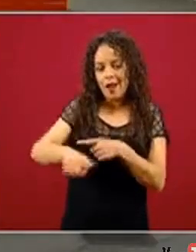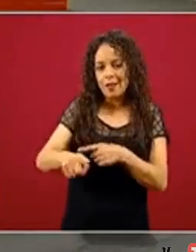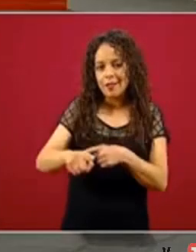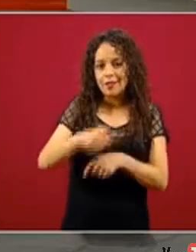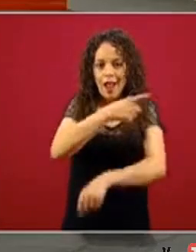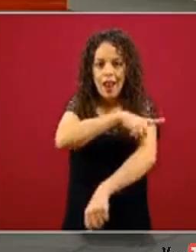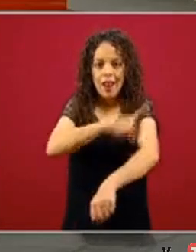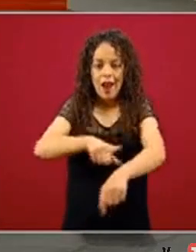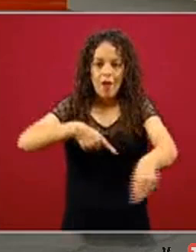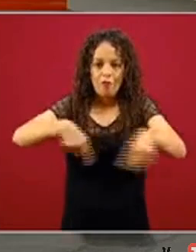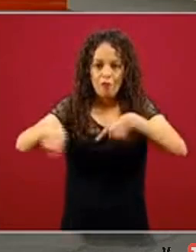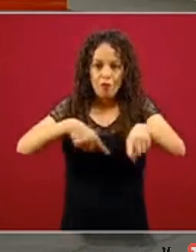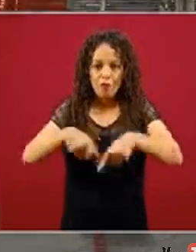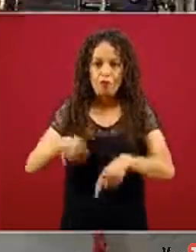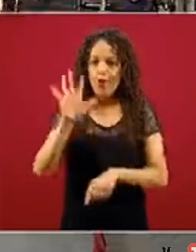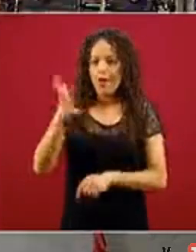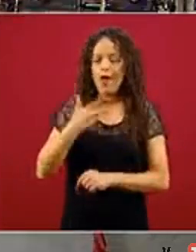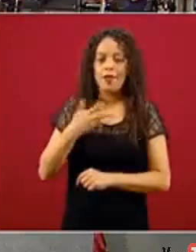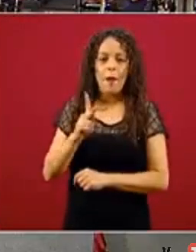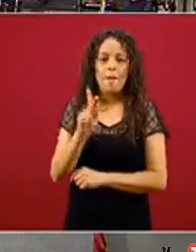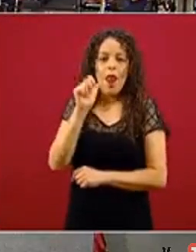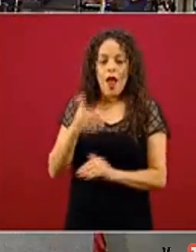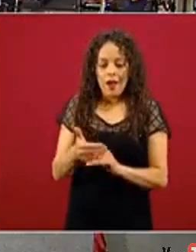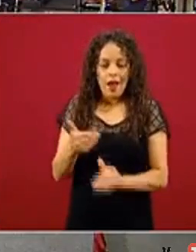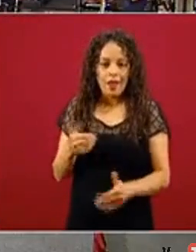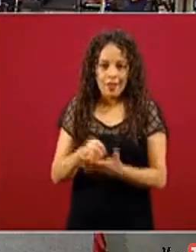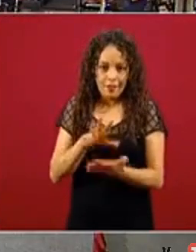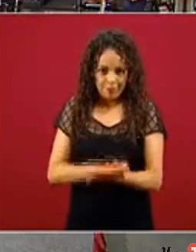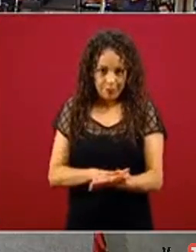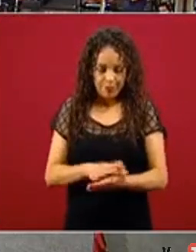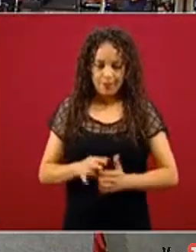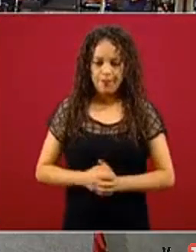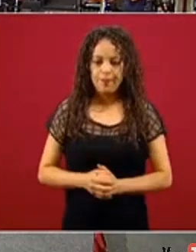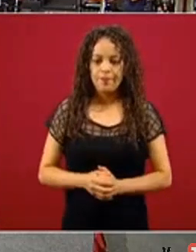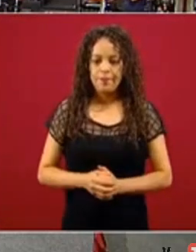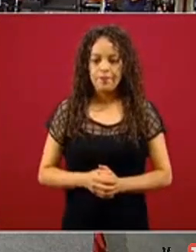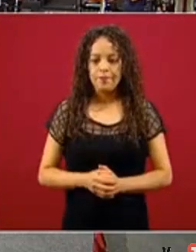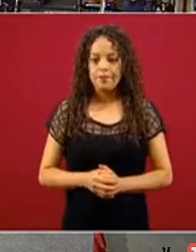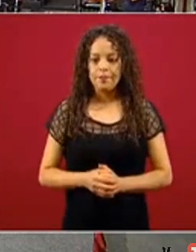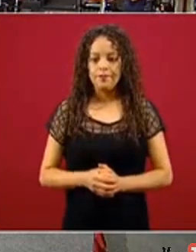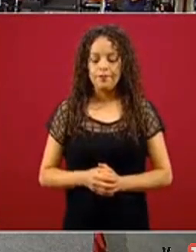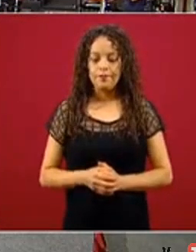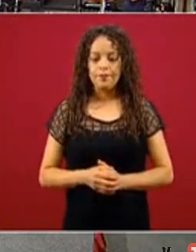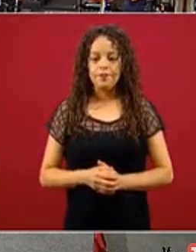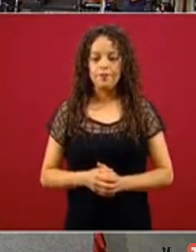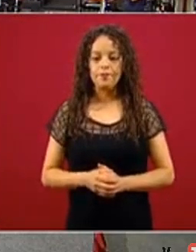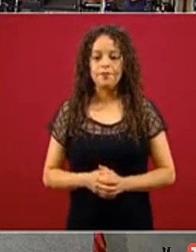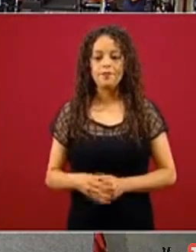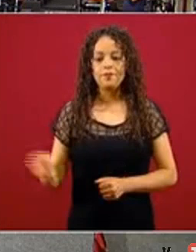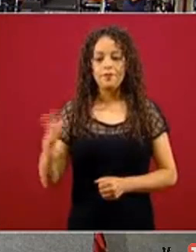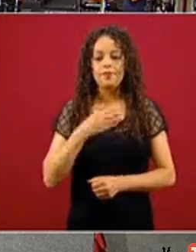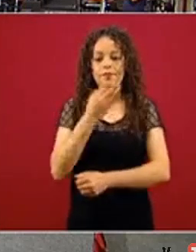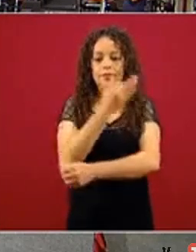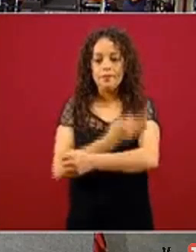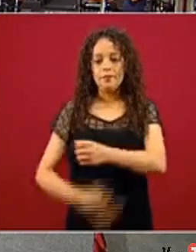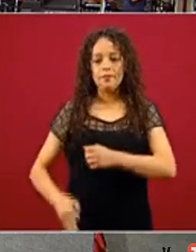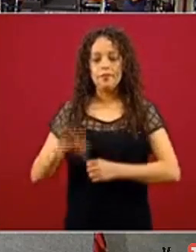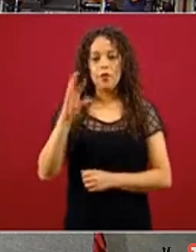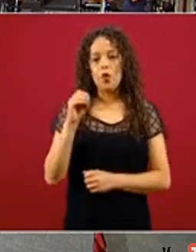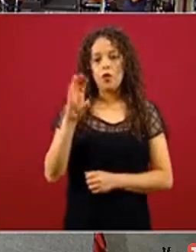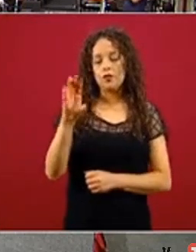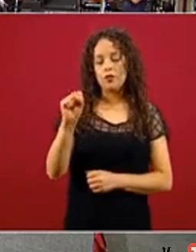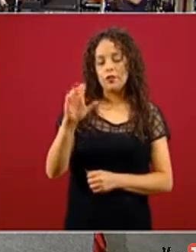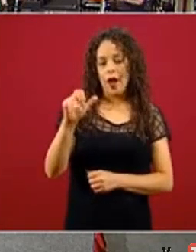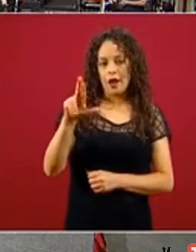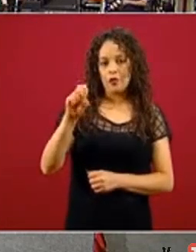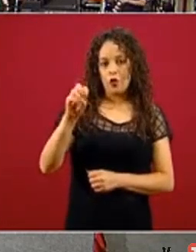planeado. Muchas gracias. Gracias. Por favor, usted, la compañera, usted. Sí, buenas tardes. Oscar Sosa, de Rete Digital. El